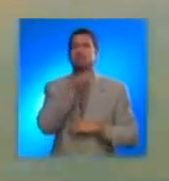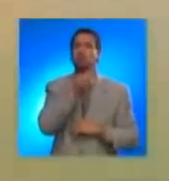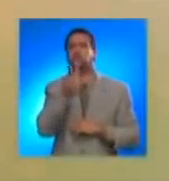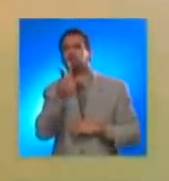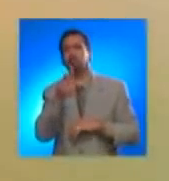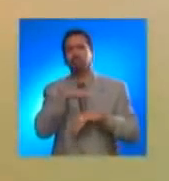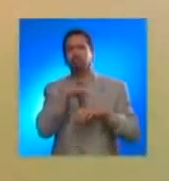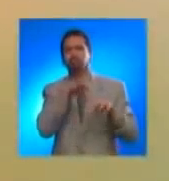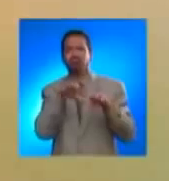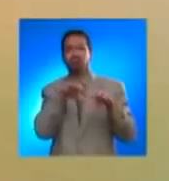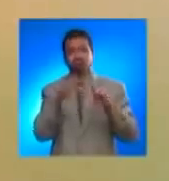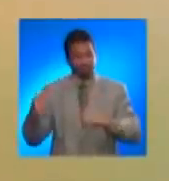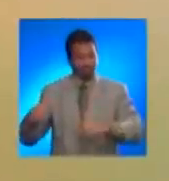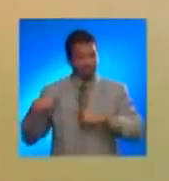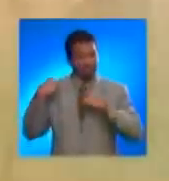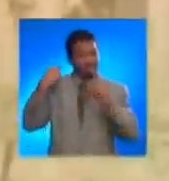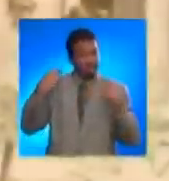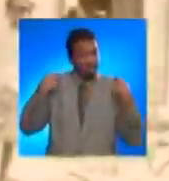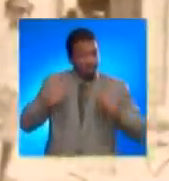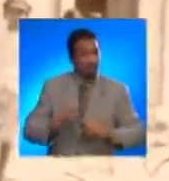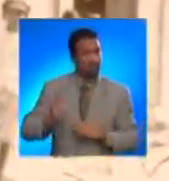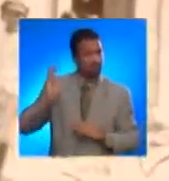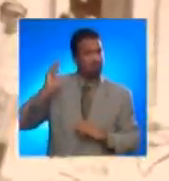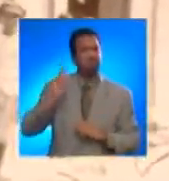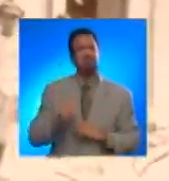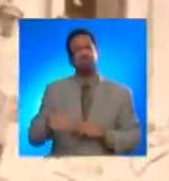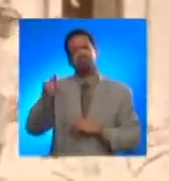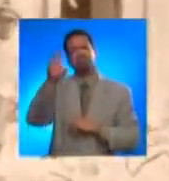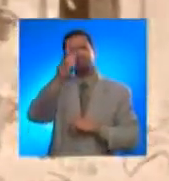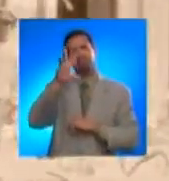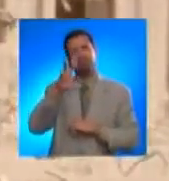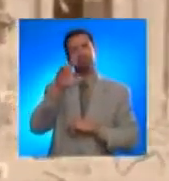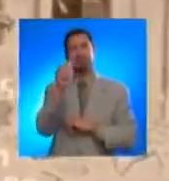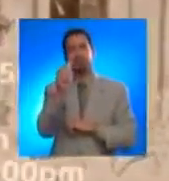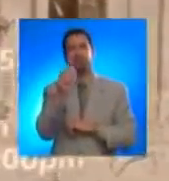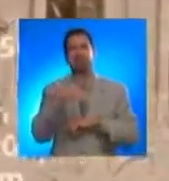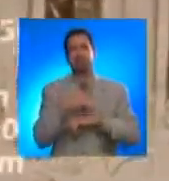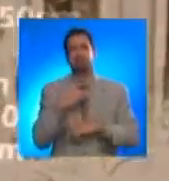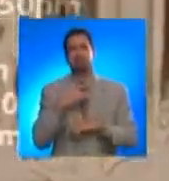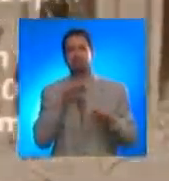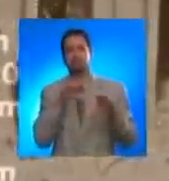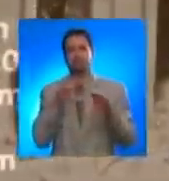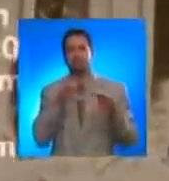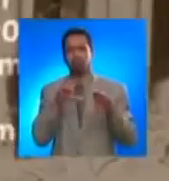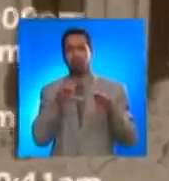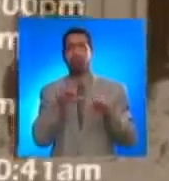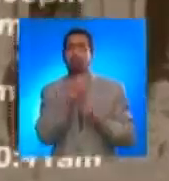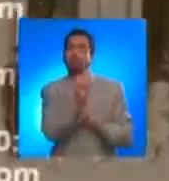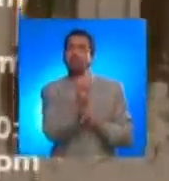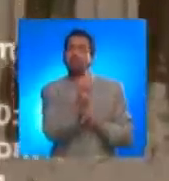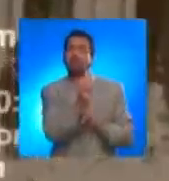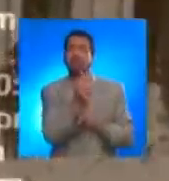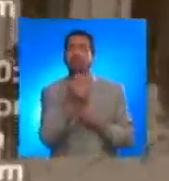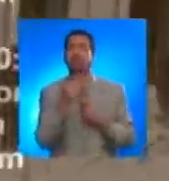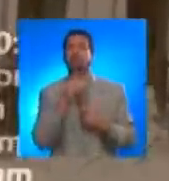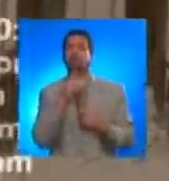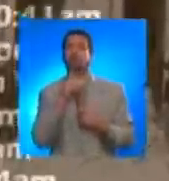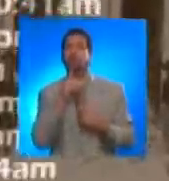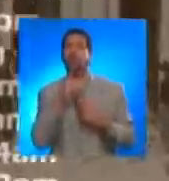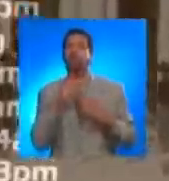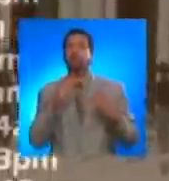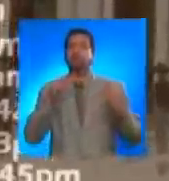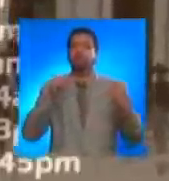Rico. En la depresión de las Islas Vírgenes, limitado al sur por la isla de Santa Cruz y al norte por la isla de San Tomás, hay una serie de